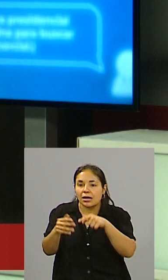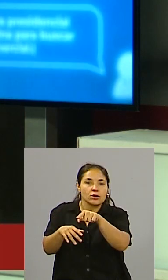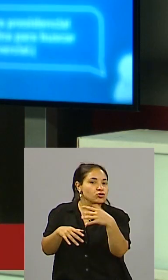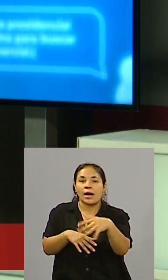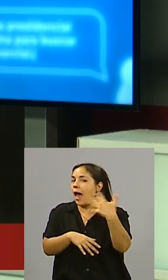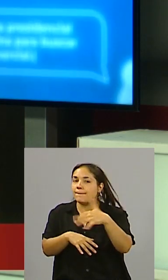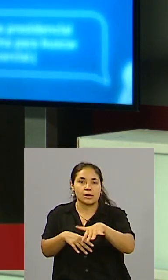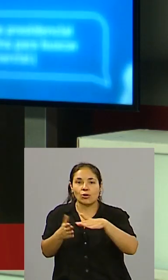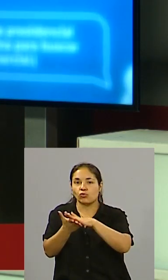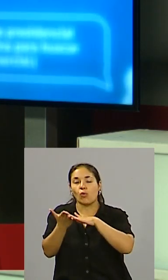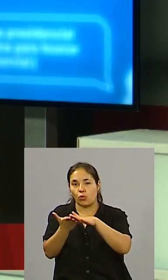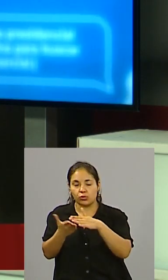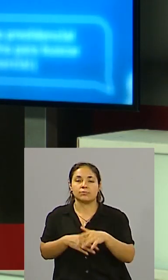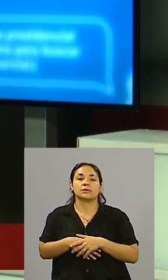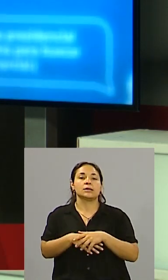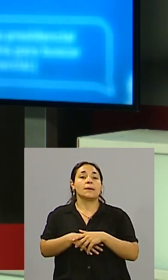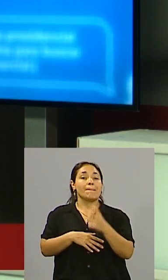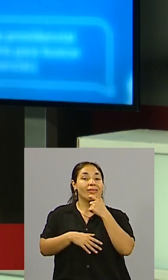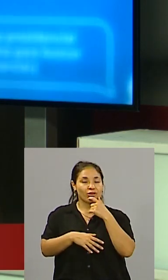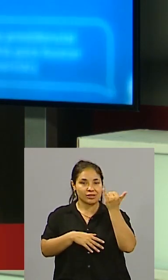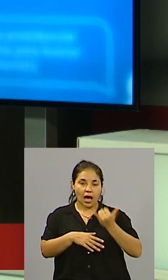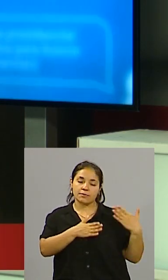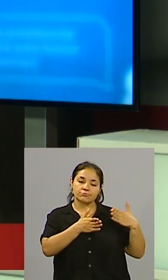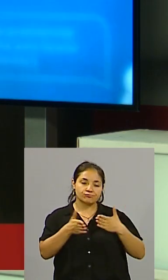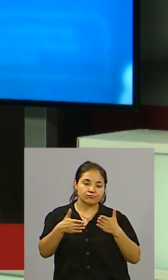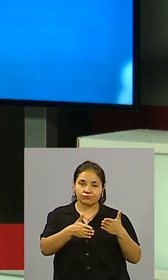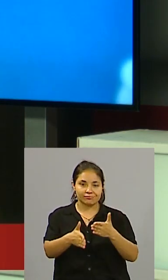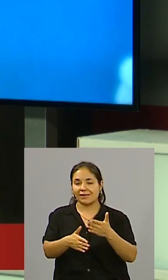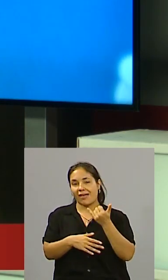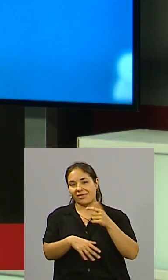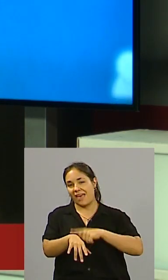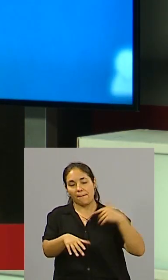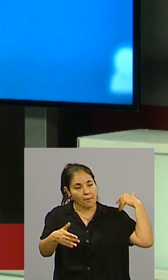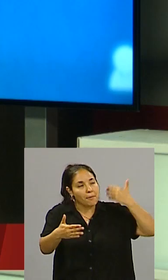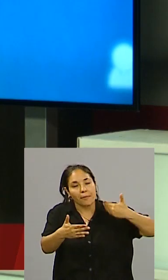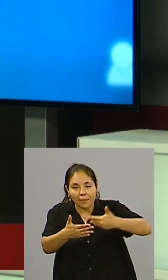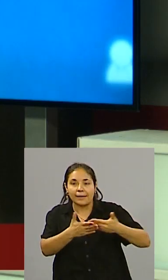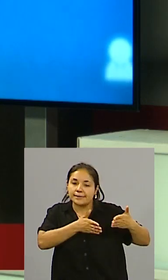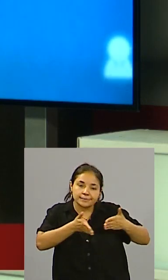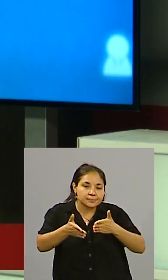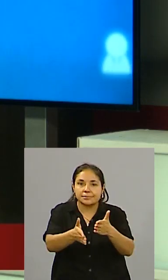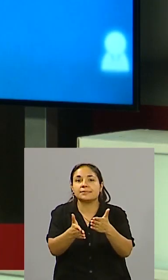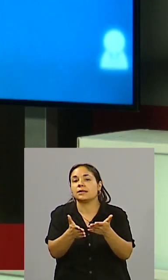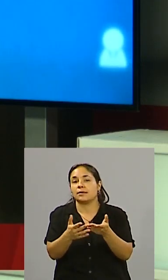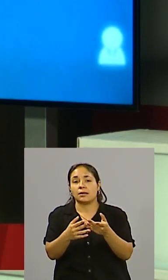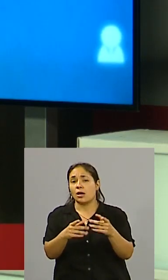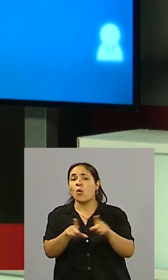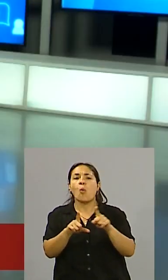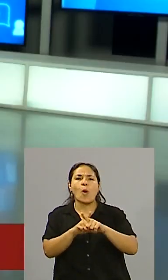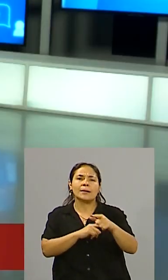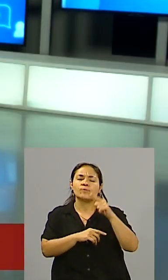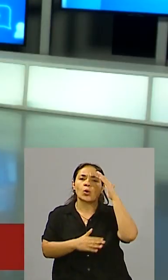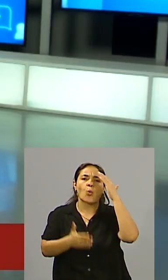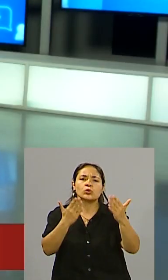de Mendoza. ¿Qué es lo que ustedes entienden o el gobernador entiende y les transmite a ustedes que necesita mejorar la justicia de Mendoza?